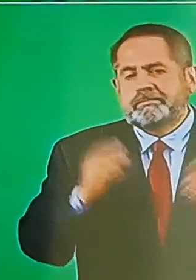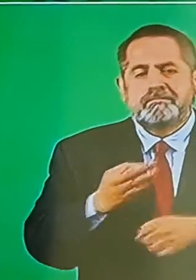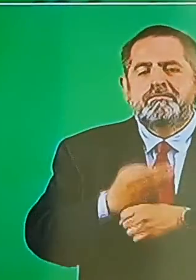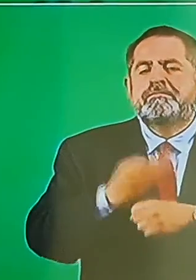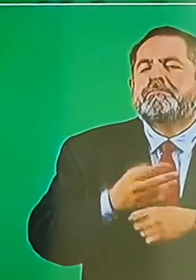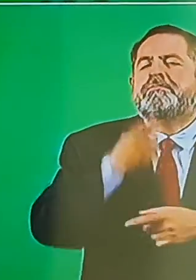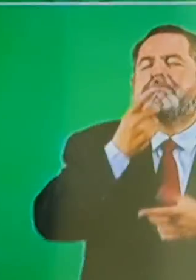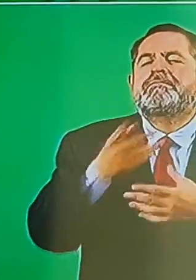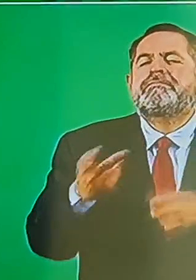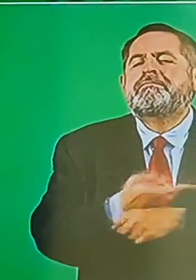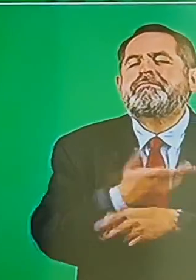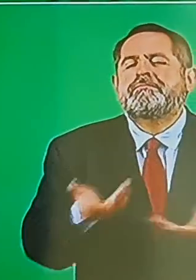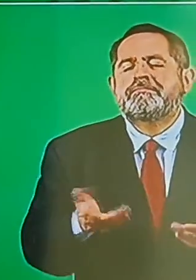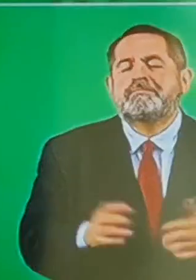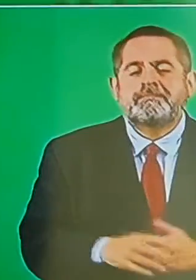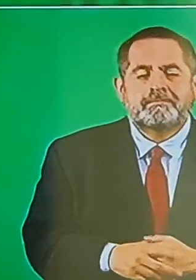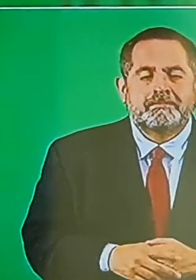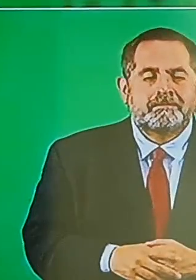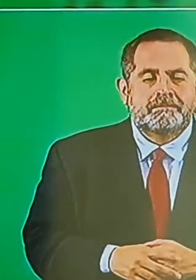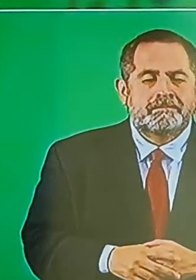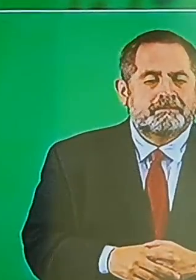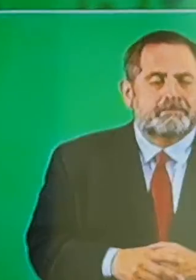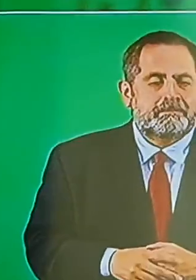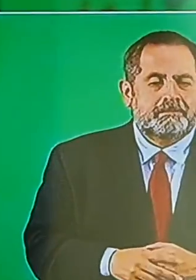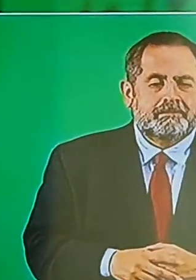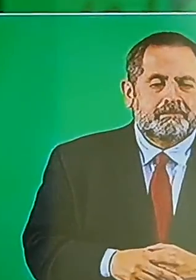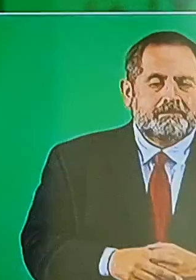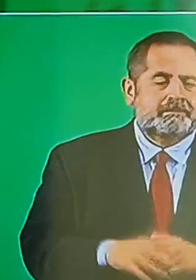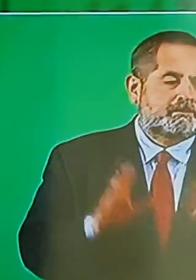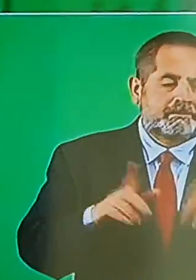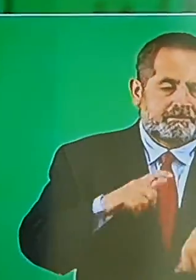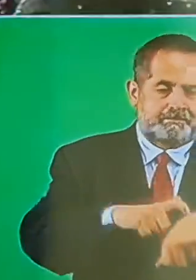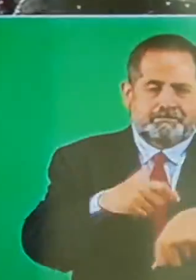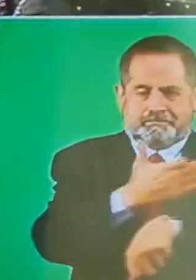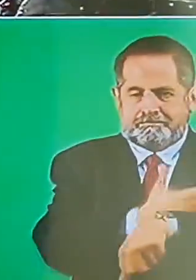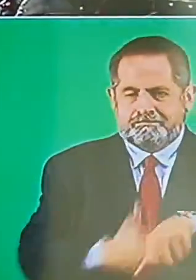Ya es muy tarde, ¿eh? Ya es la hora del desayuno.